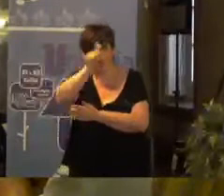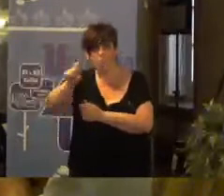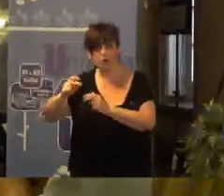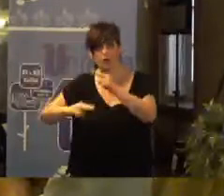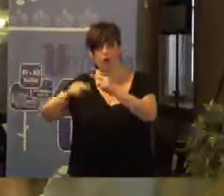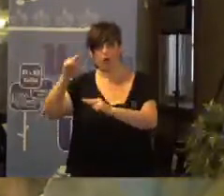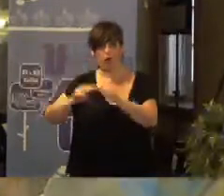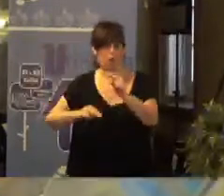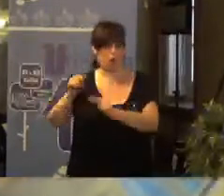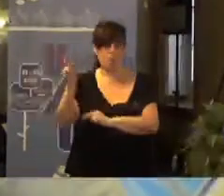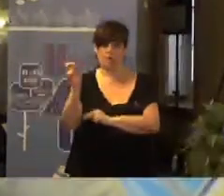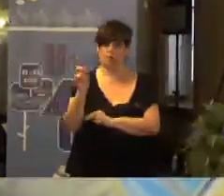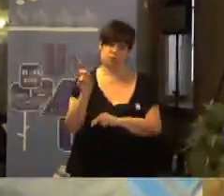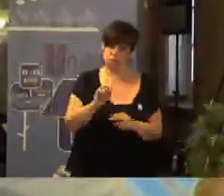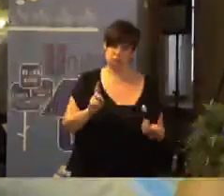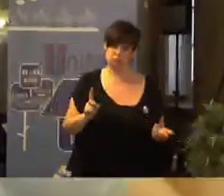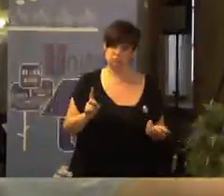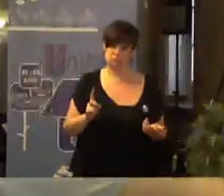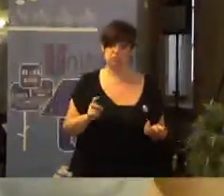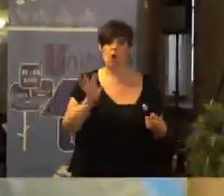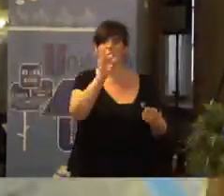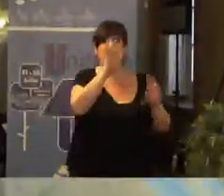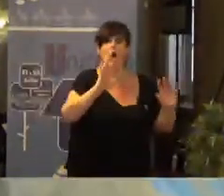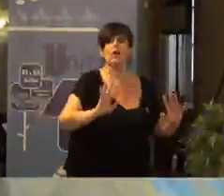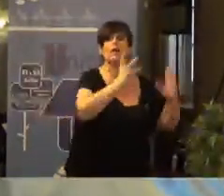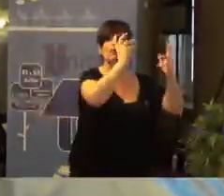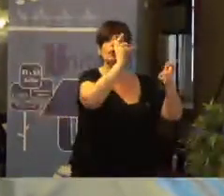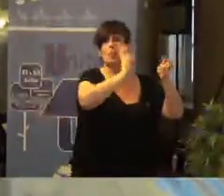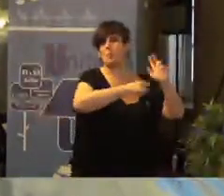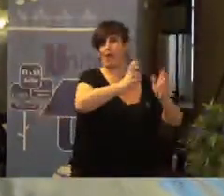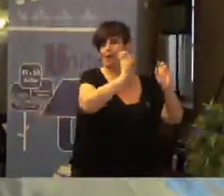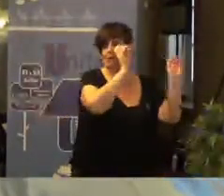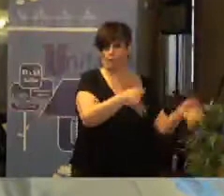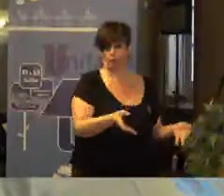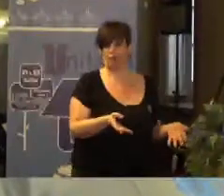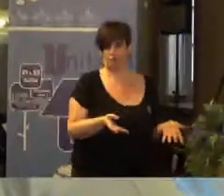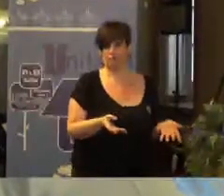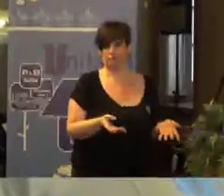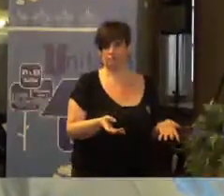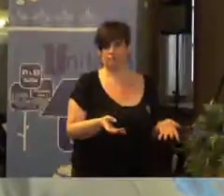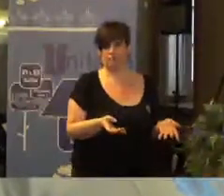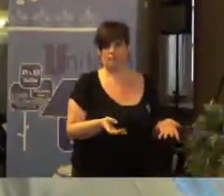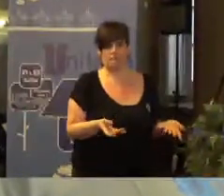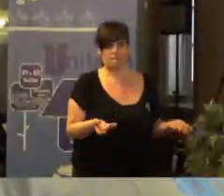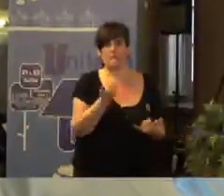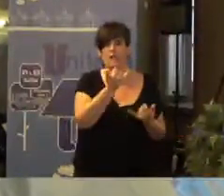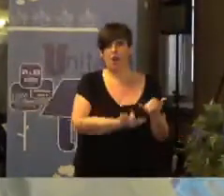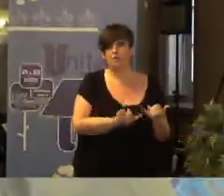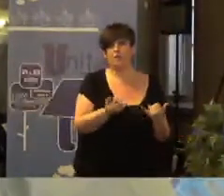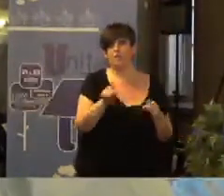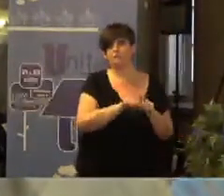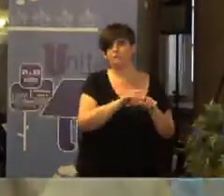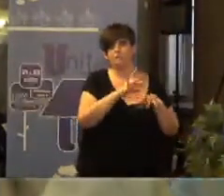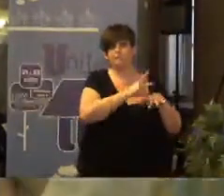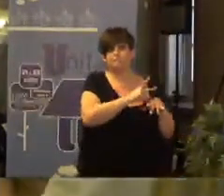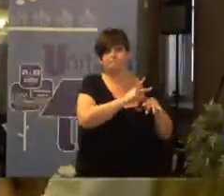as mulleres, etc. A revolución mexicana tampouco tivo tal. Os poderes revolucionarios nunca fixeron a maioría, as maiorías foron arrastradas. Por